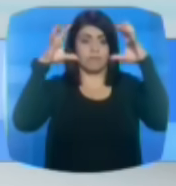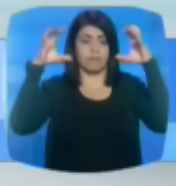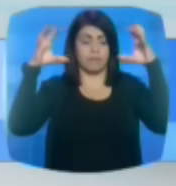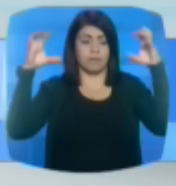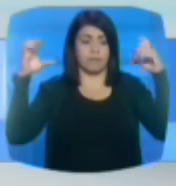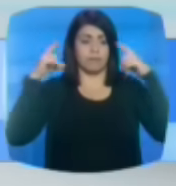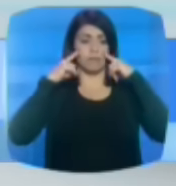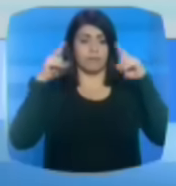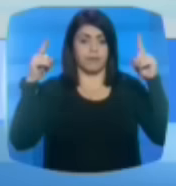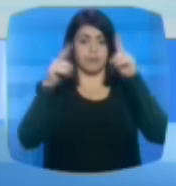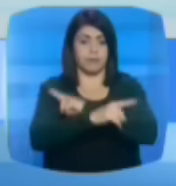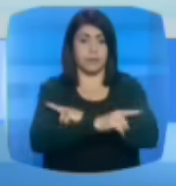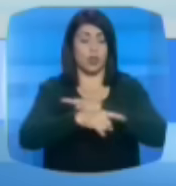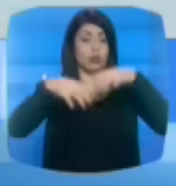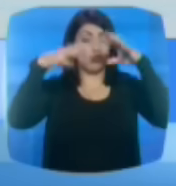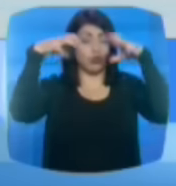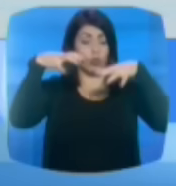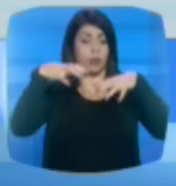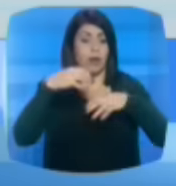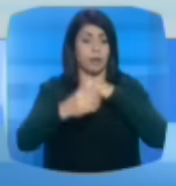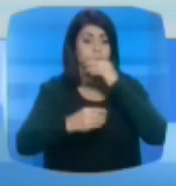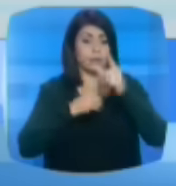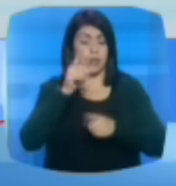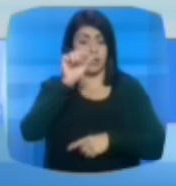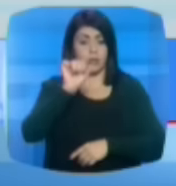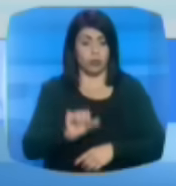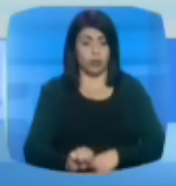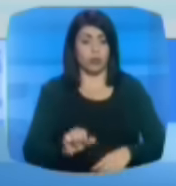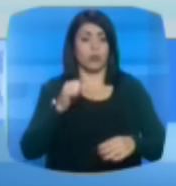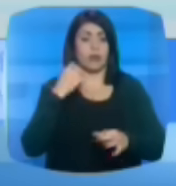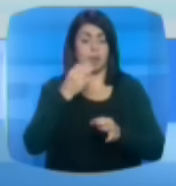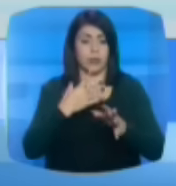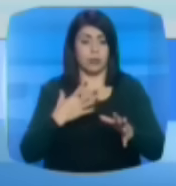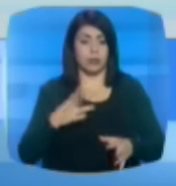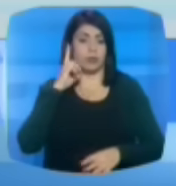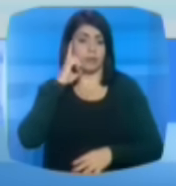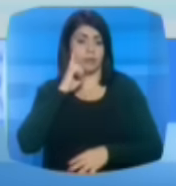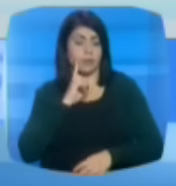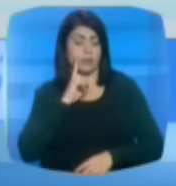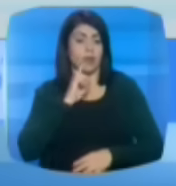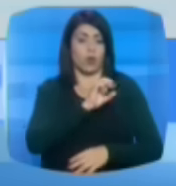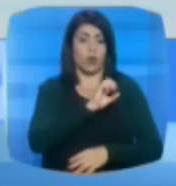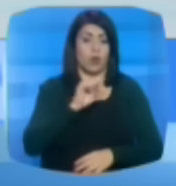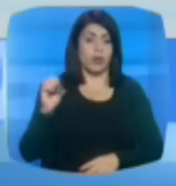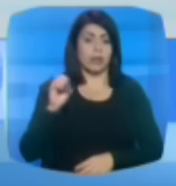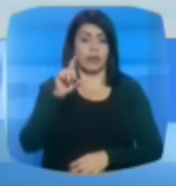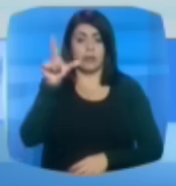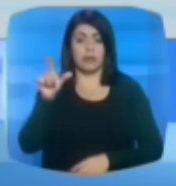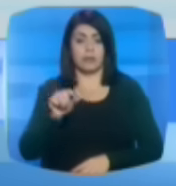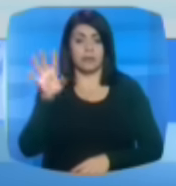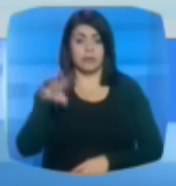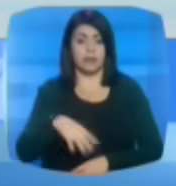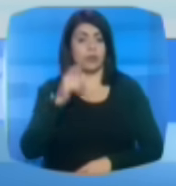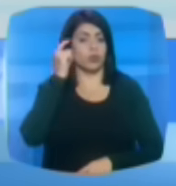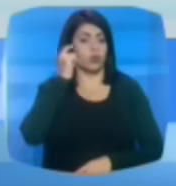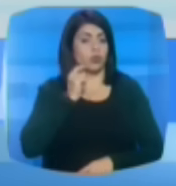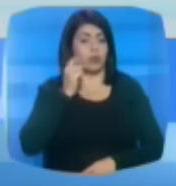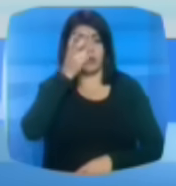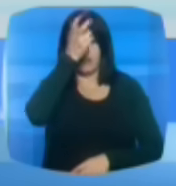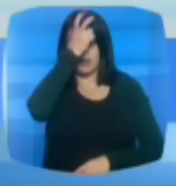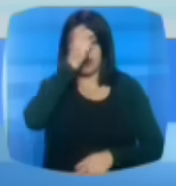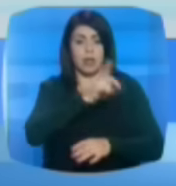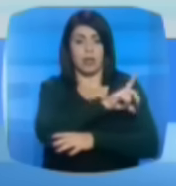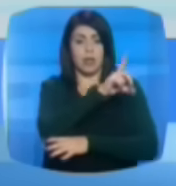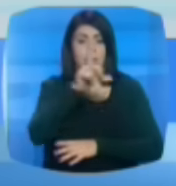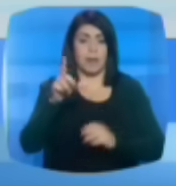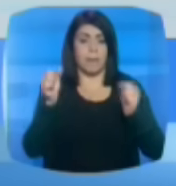células convectivas productoras de lluvias o chubascos al sur de Amazonas, Bolívar, oeste, nuestra Guayana Esequiba, Sucre, Falcón,